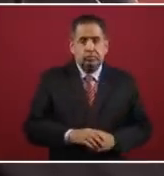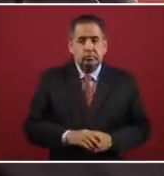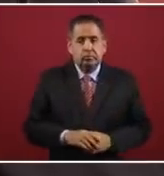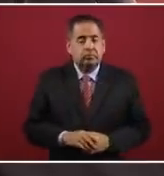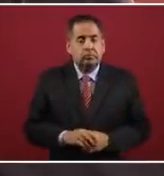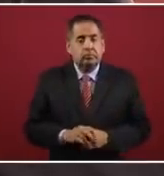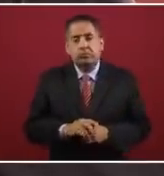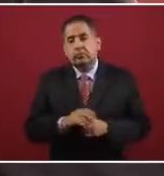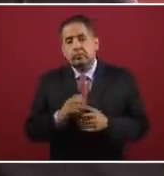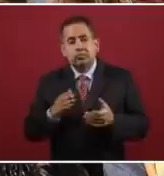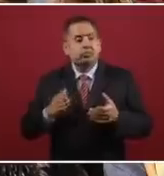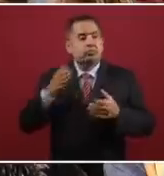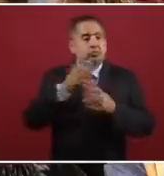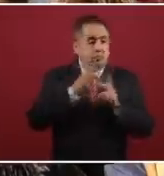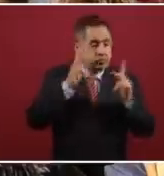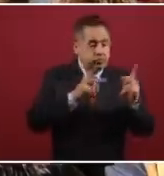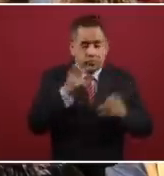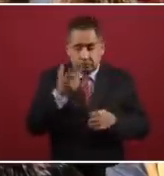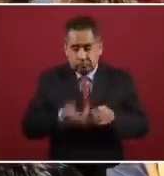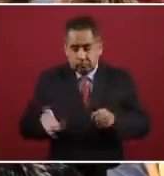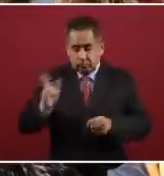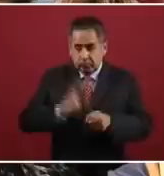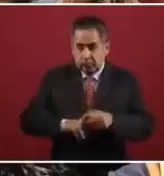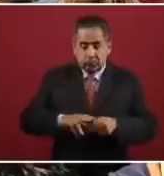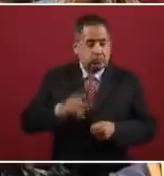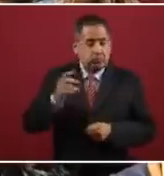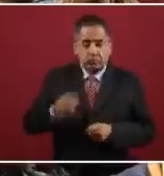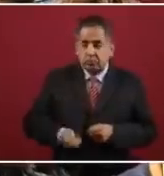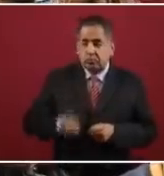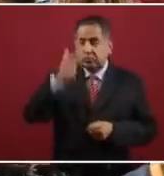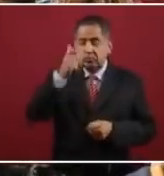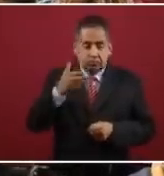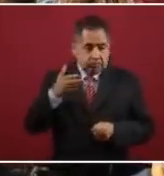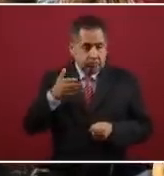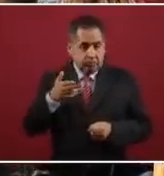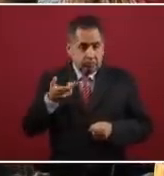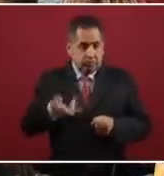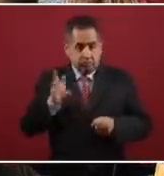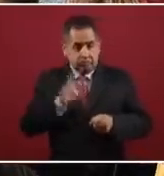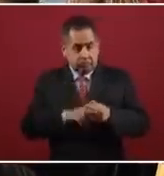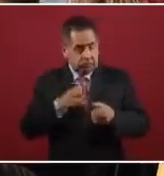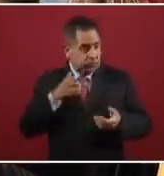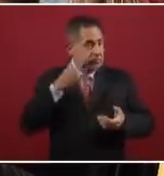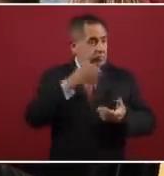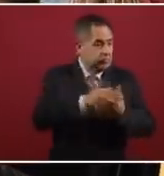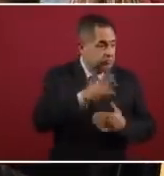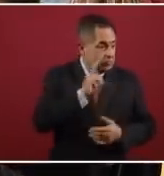en la visita al hospital, es la primera vez, llevamos